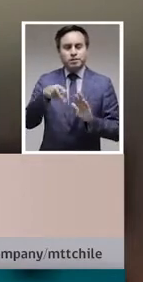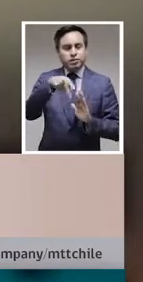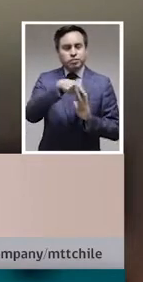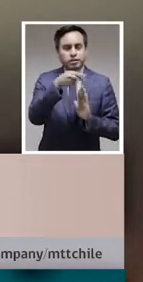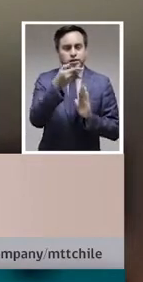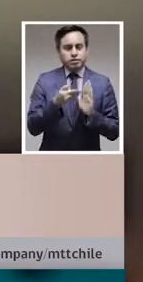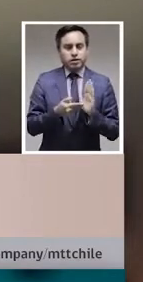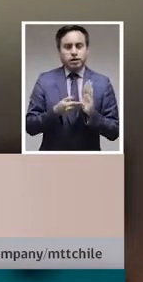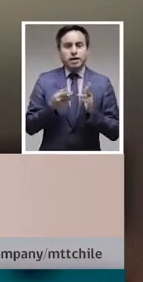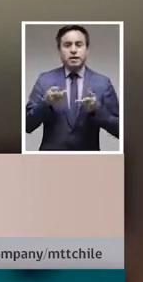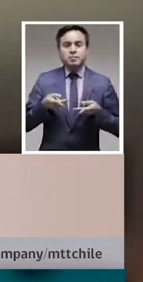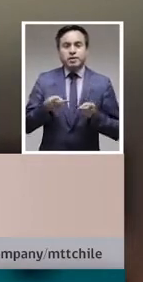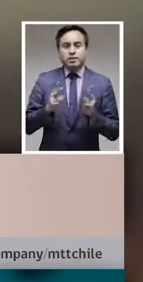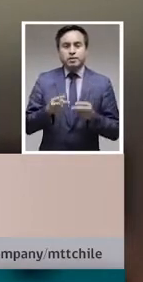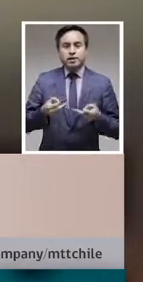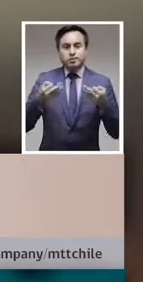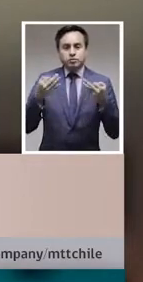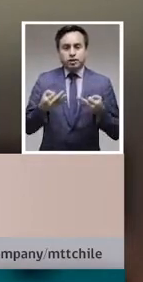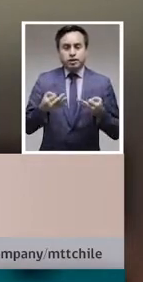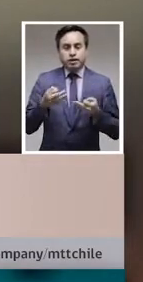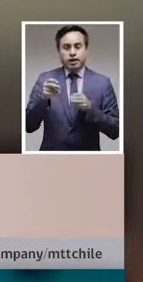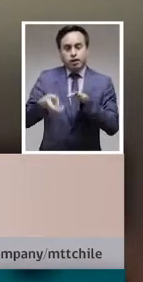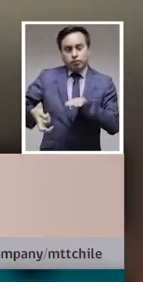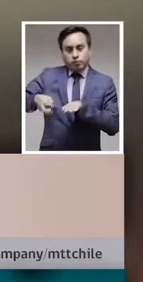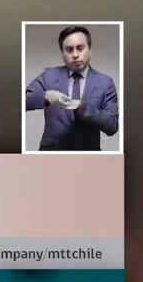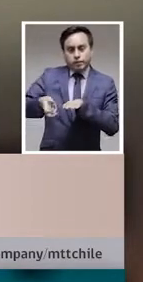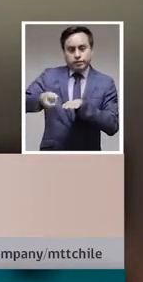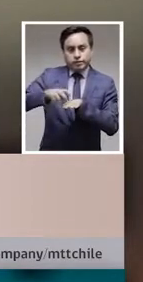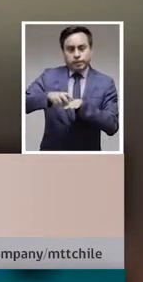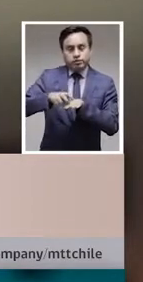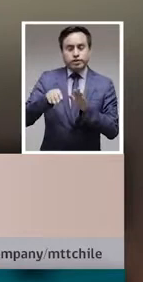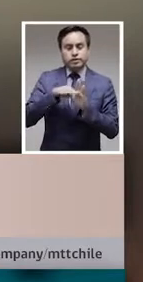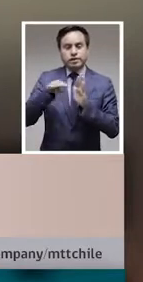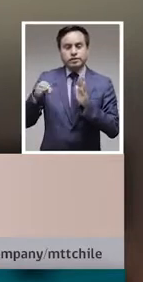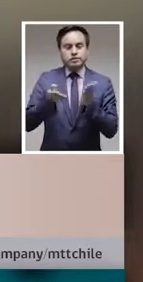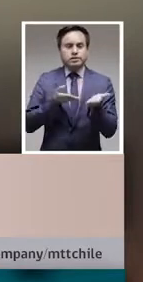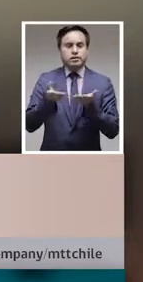normativa que permite asegurar a los pasajeros el